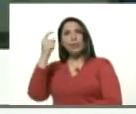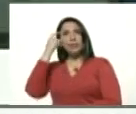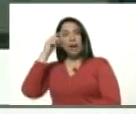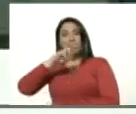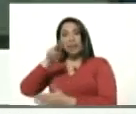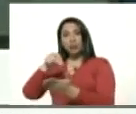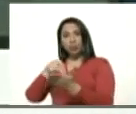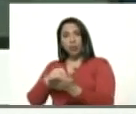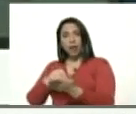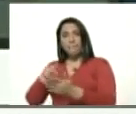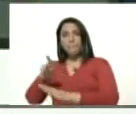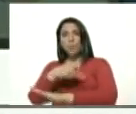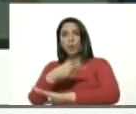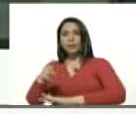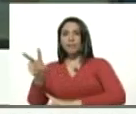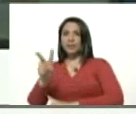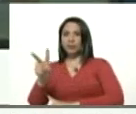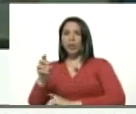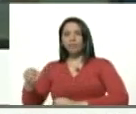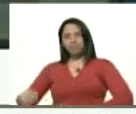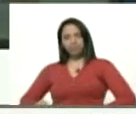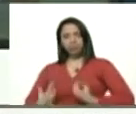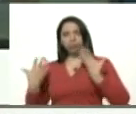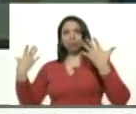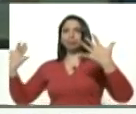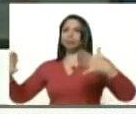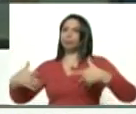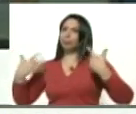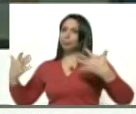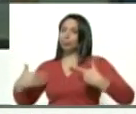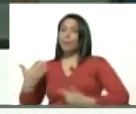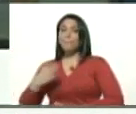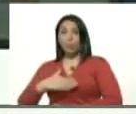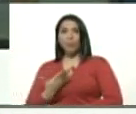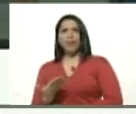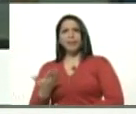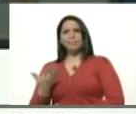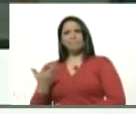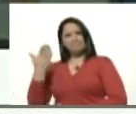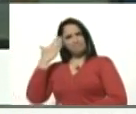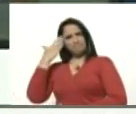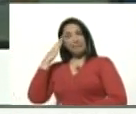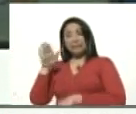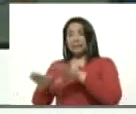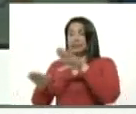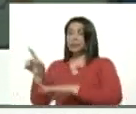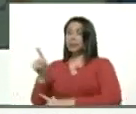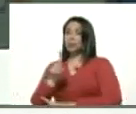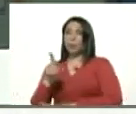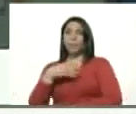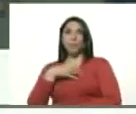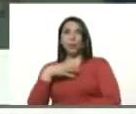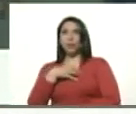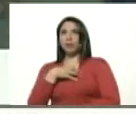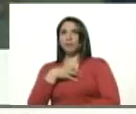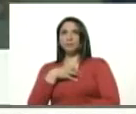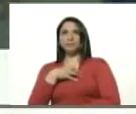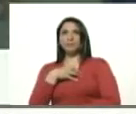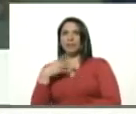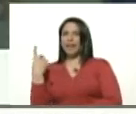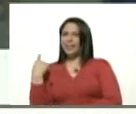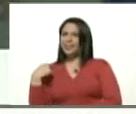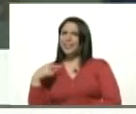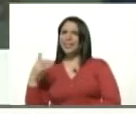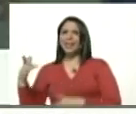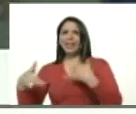en Venezuela. Y eso nos llena de mucha alegría poder concretarlo a pesar de no haber podido, digamos, tener los